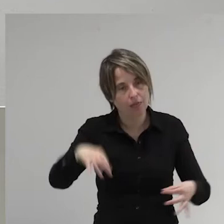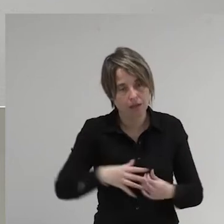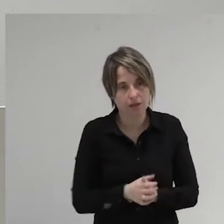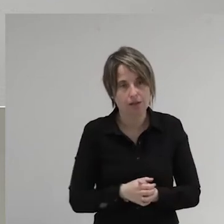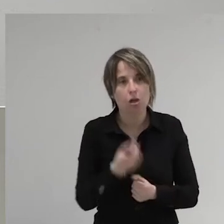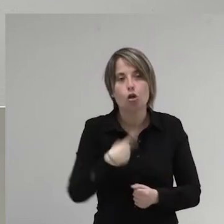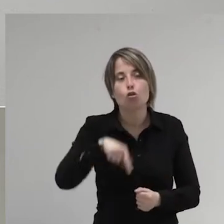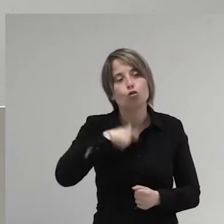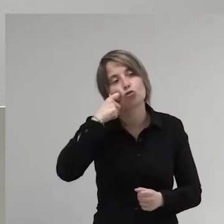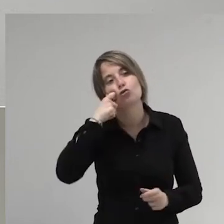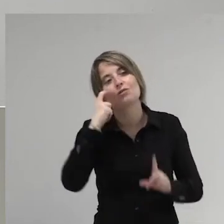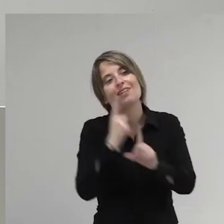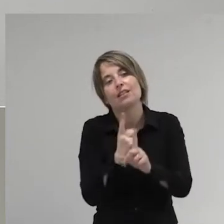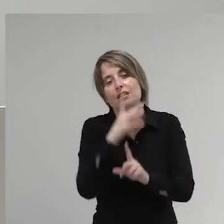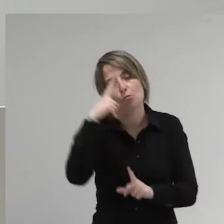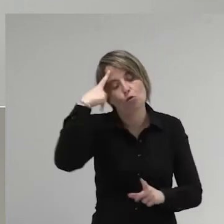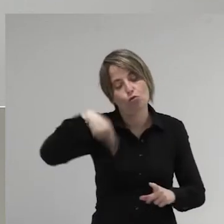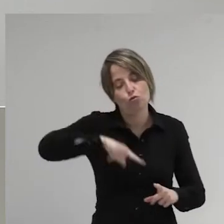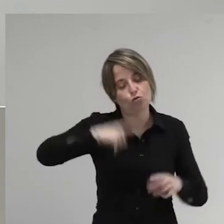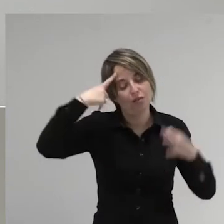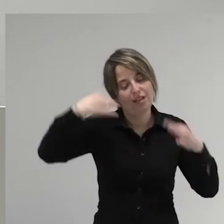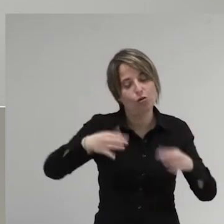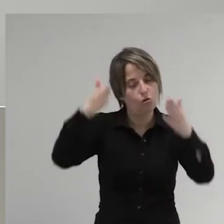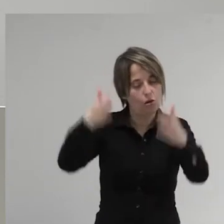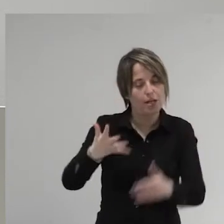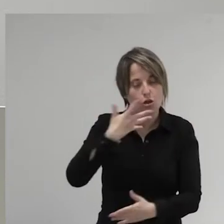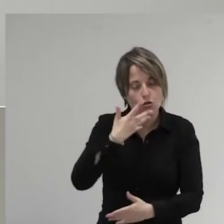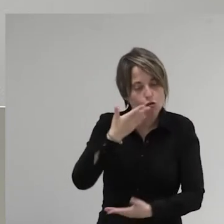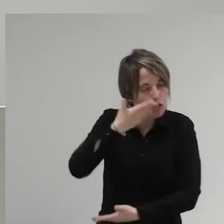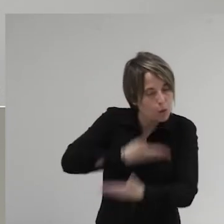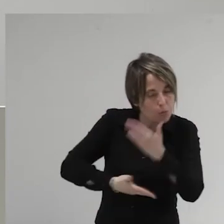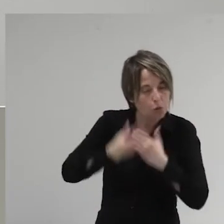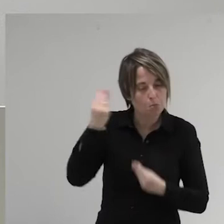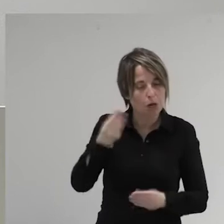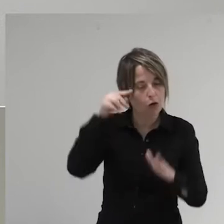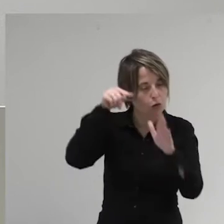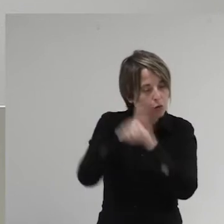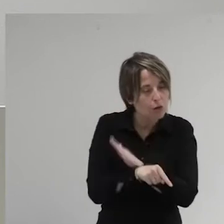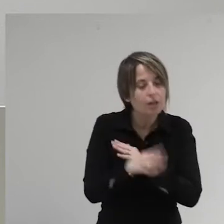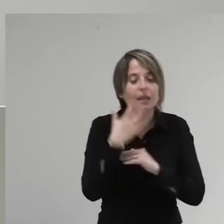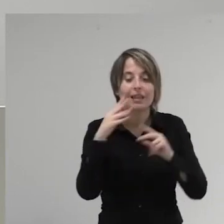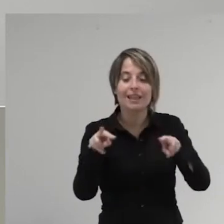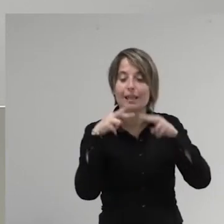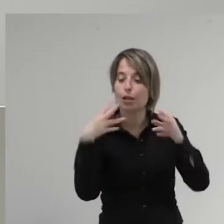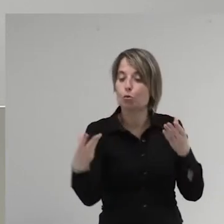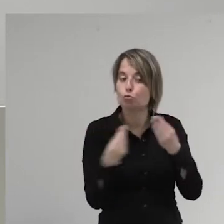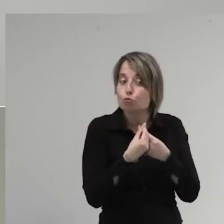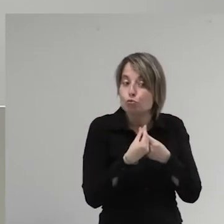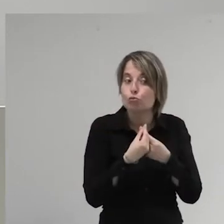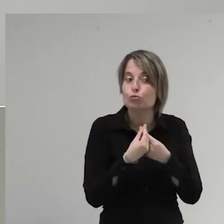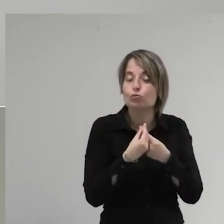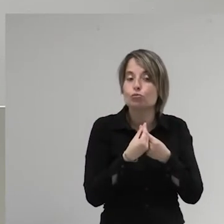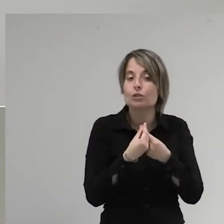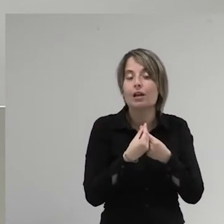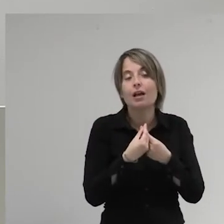Somos racistas porque somos ignorantes del otro y si nos conocemos mejor y cenamos juntos, pues